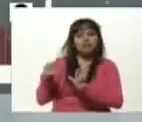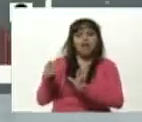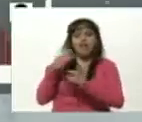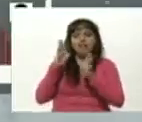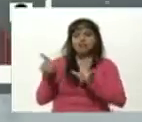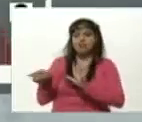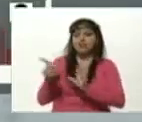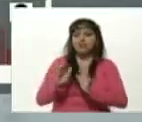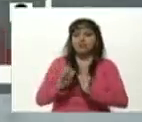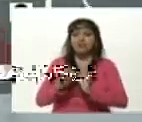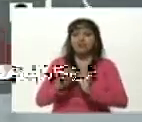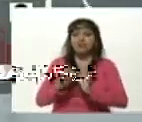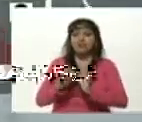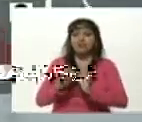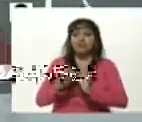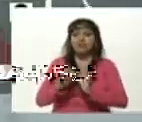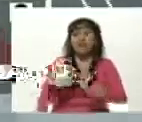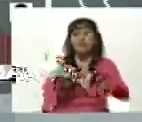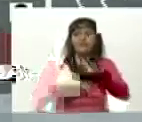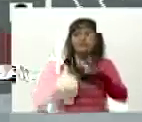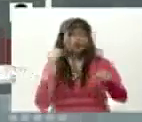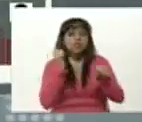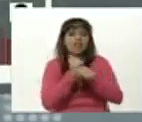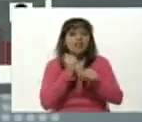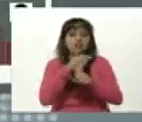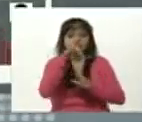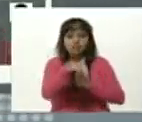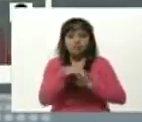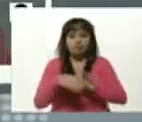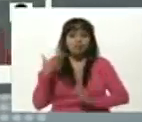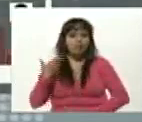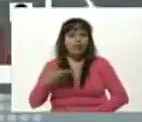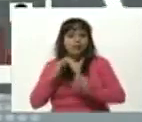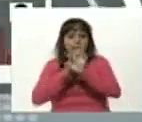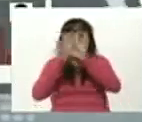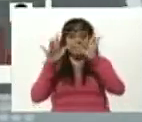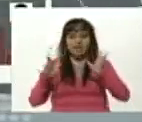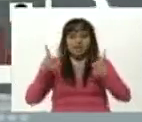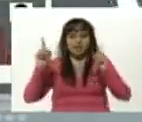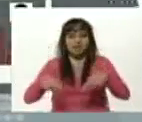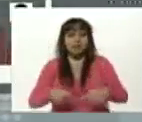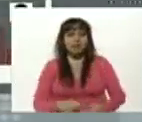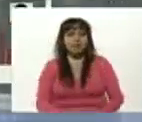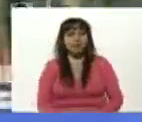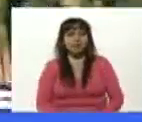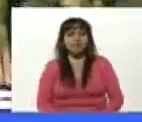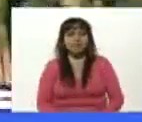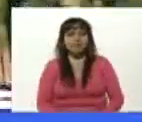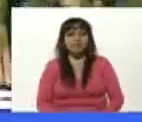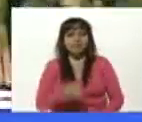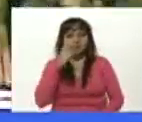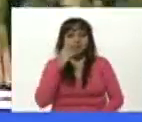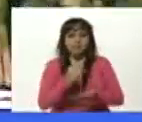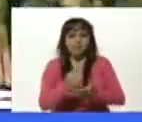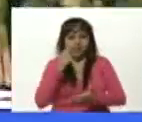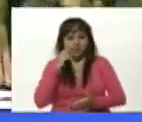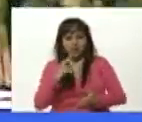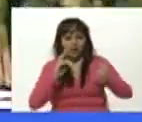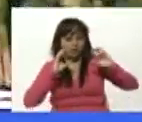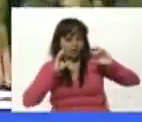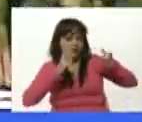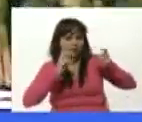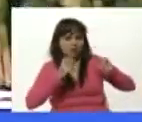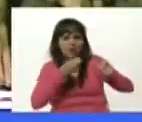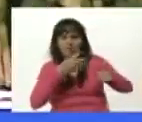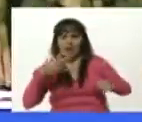Hoy ha sido un miércoles brillante también. Fíjense, estaba viendo esta mazorca blanca que no la